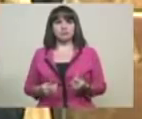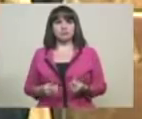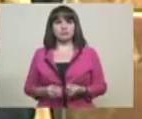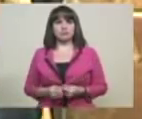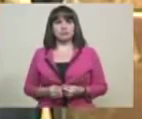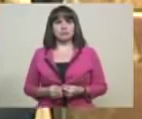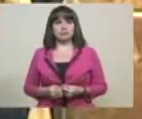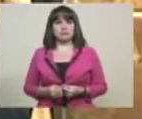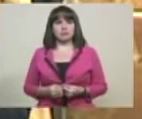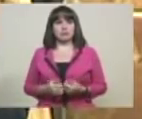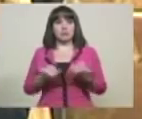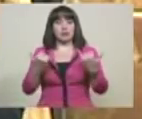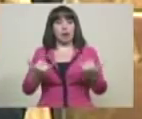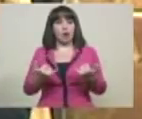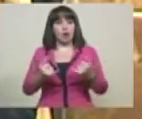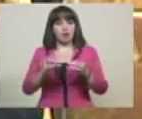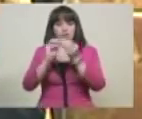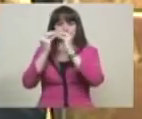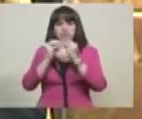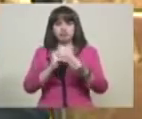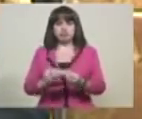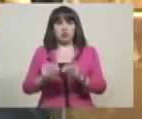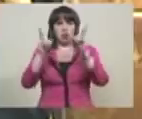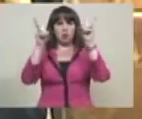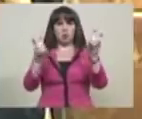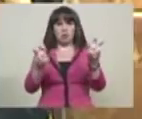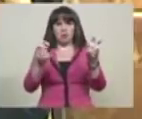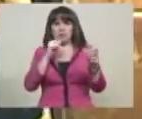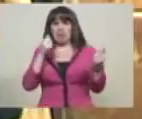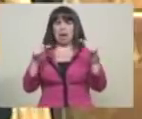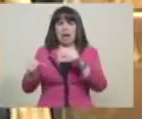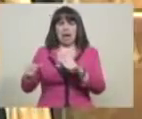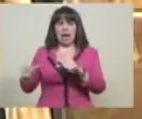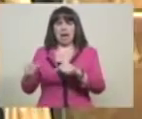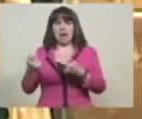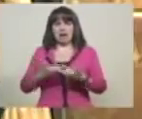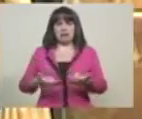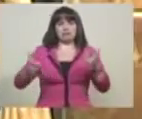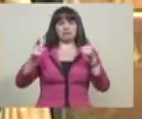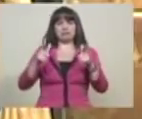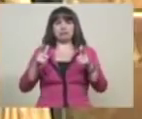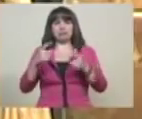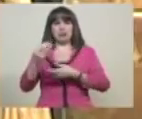en esta instauración de mecanismos neoliberales, ultraliberales